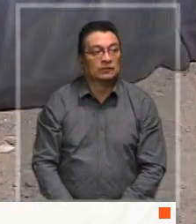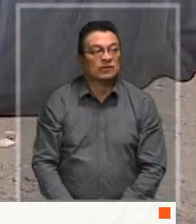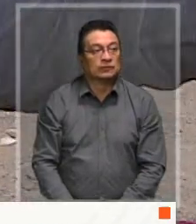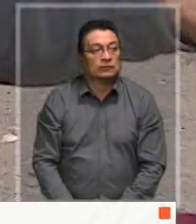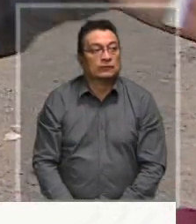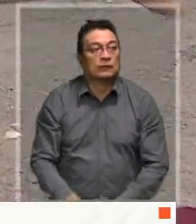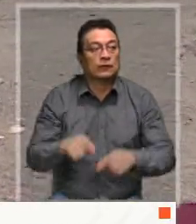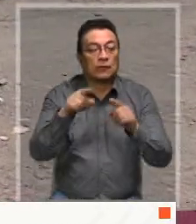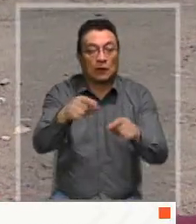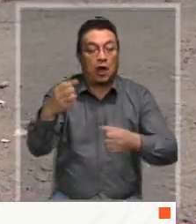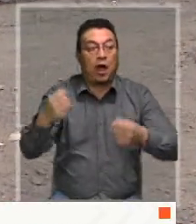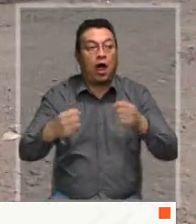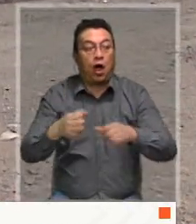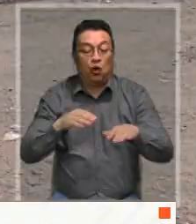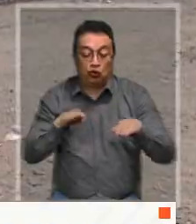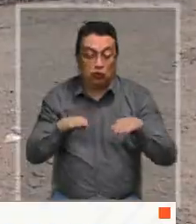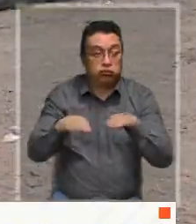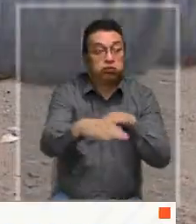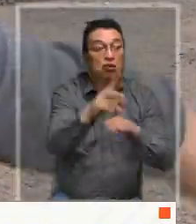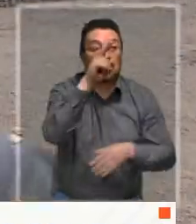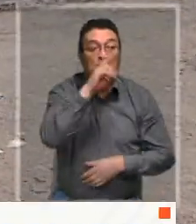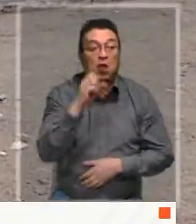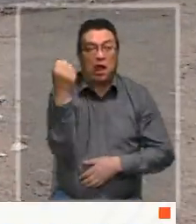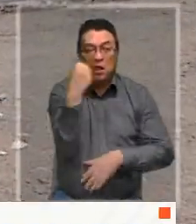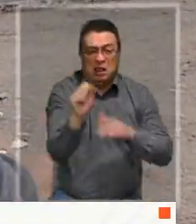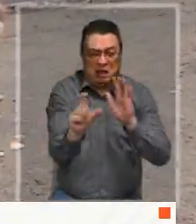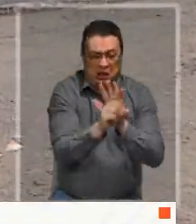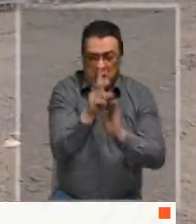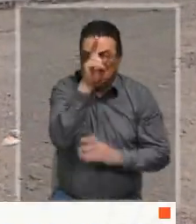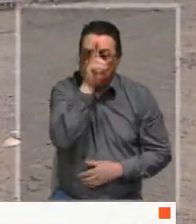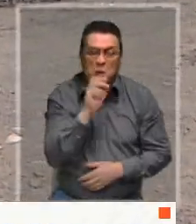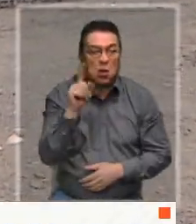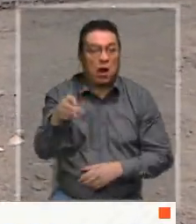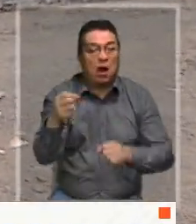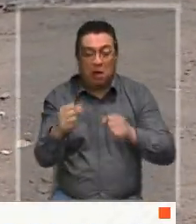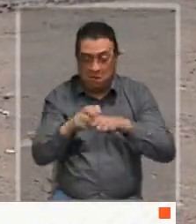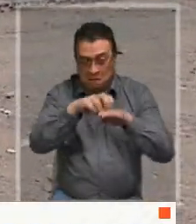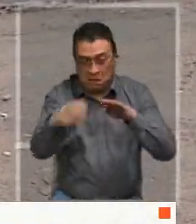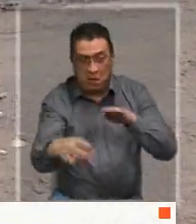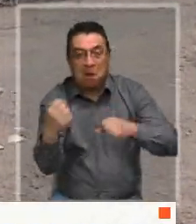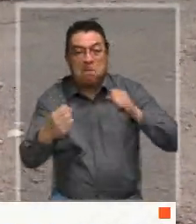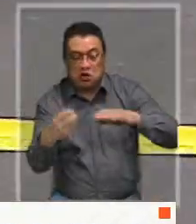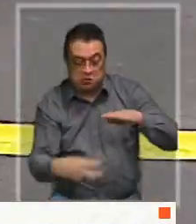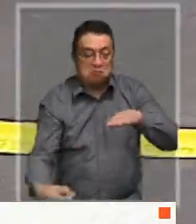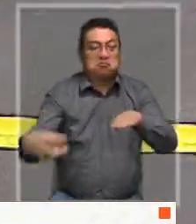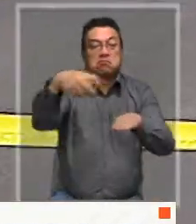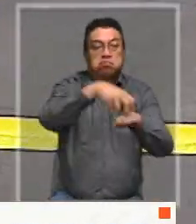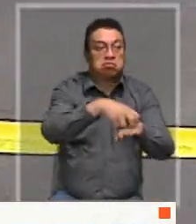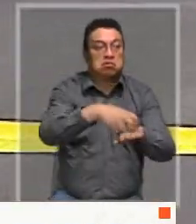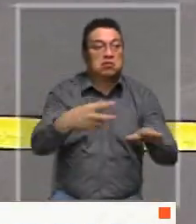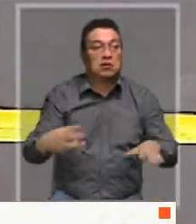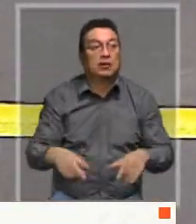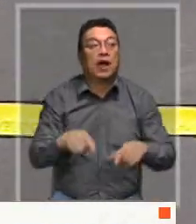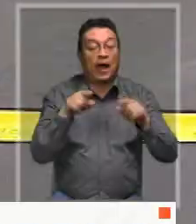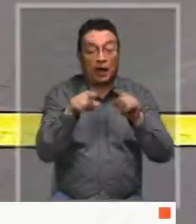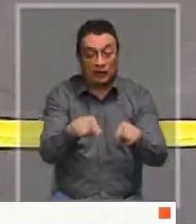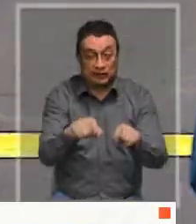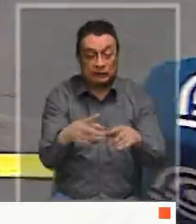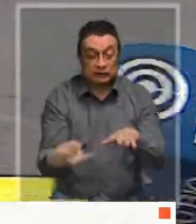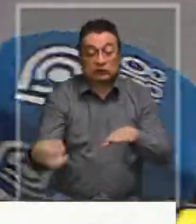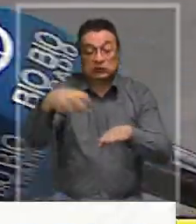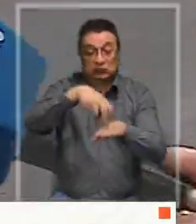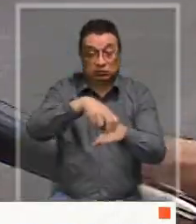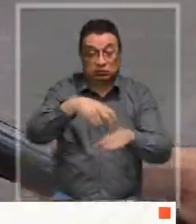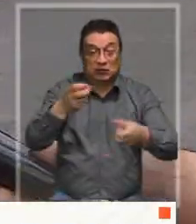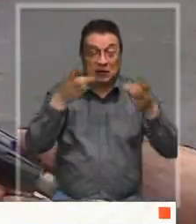Ellos llegan en el auto, igual que los delincuentes, llegaron ellos, se bajaron, se subieron a la micro, no les dieron momento. Ahí se produjo una